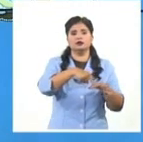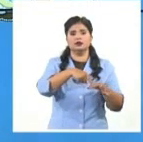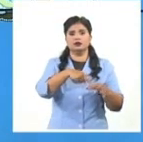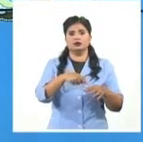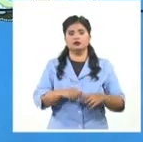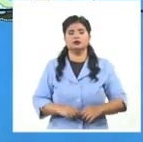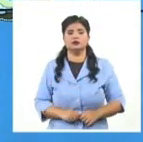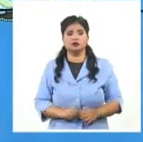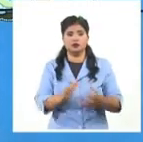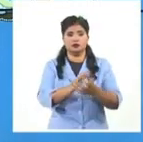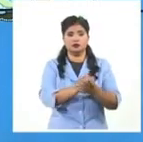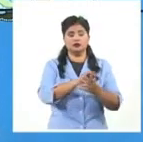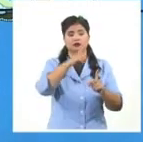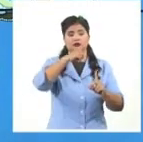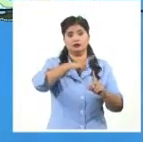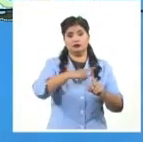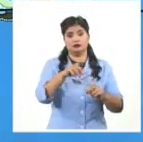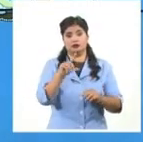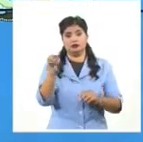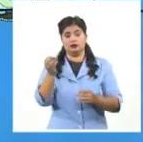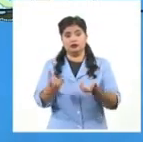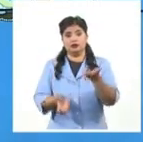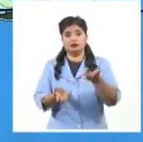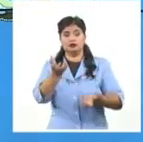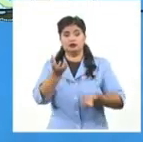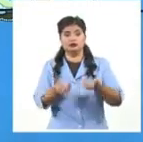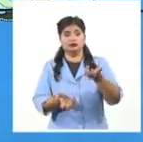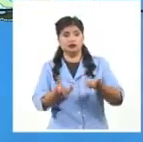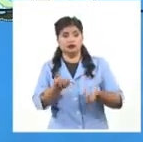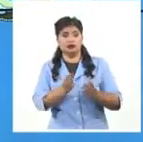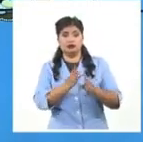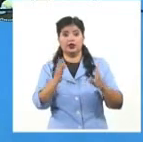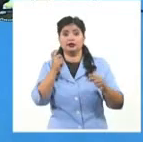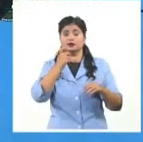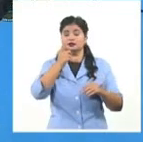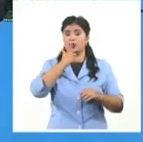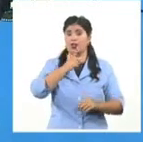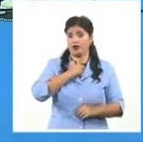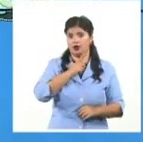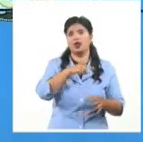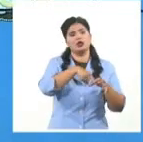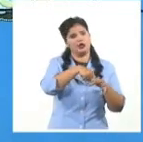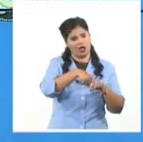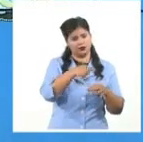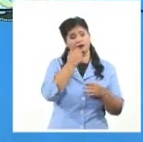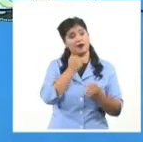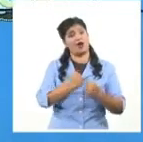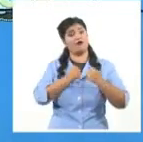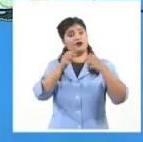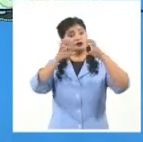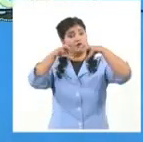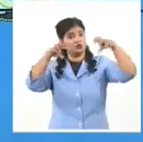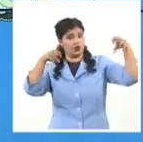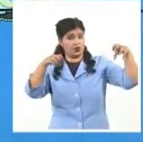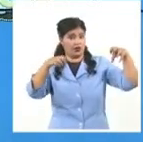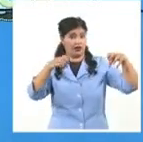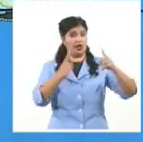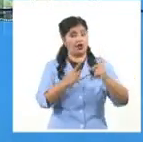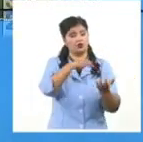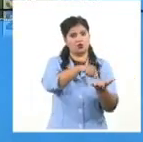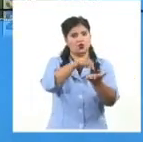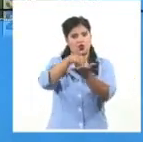Matanzas, fíjense, Cienfuegos, y hacia el sur hasta Ciego de Ávila. Aquí pudiera estar concentrada la mayor parte de los chubascos y las